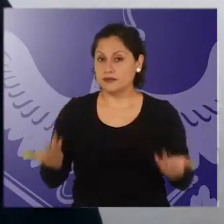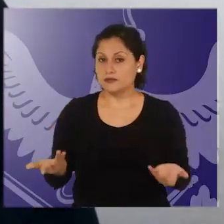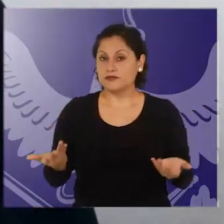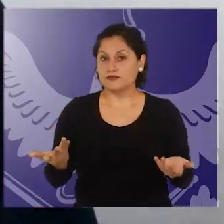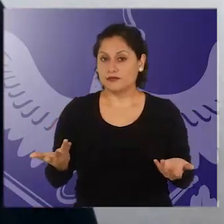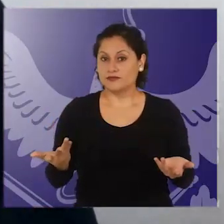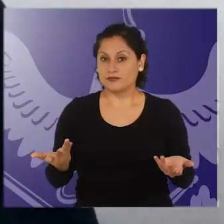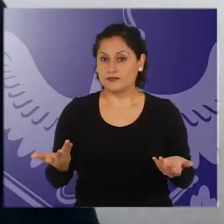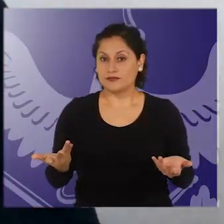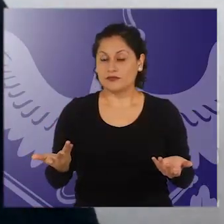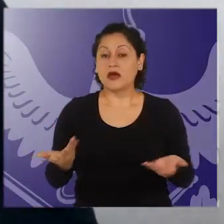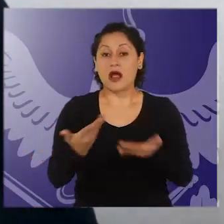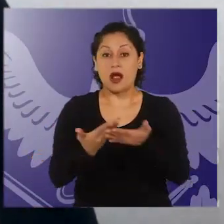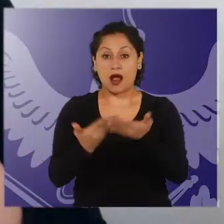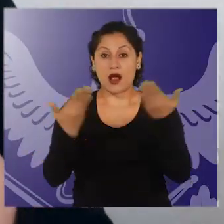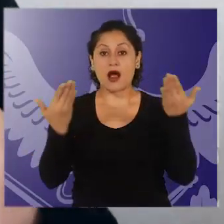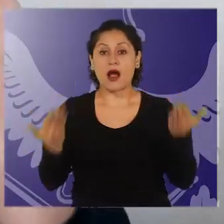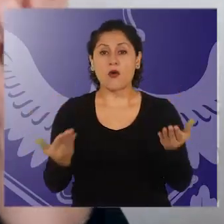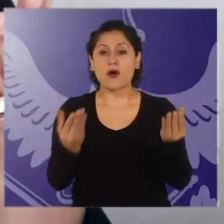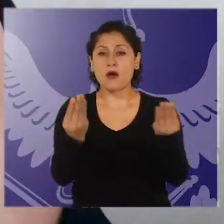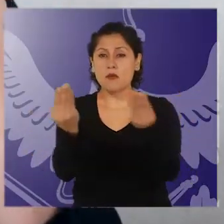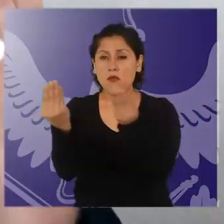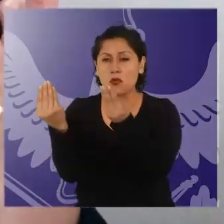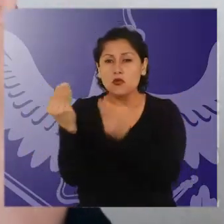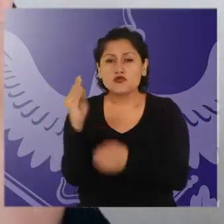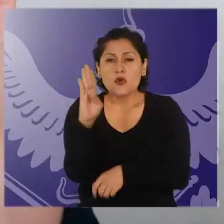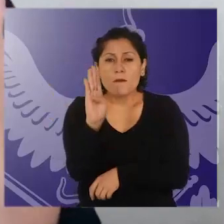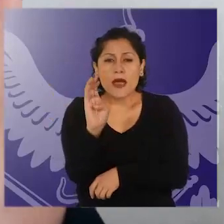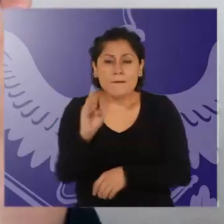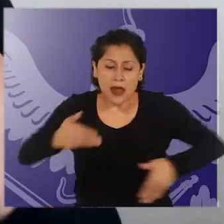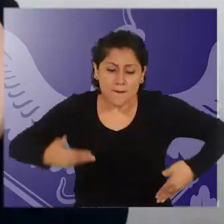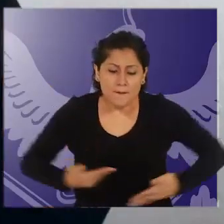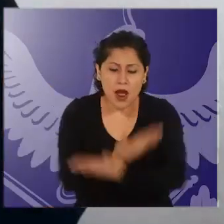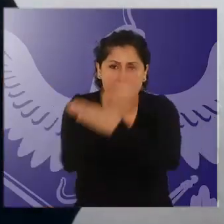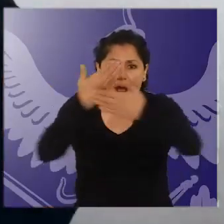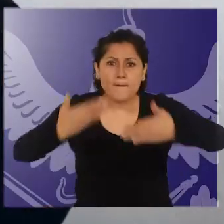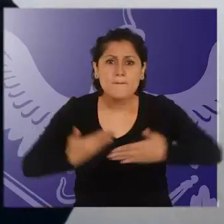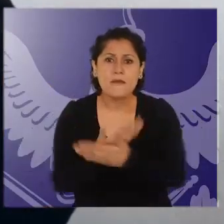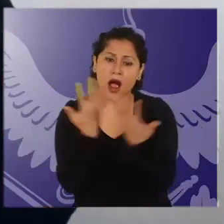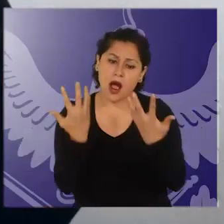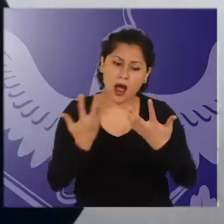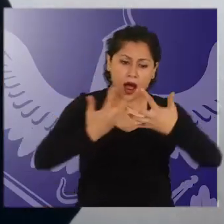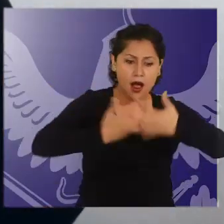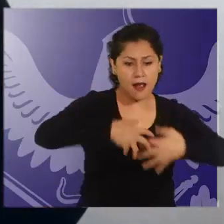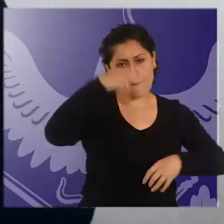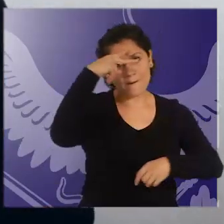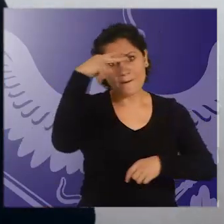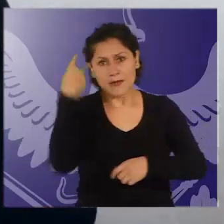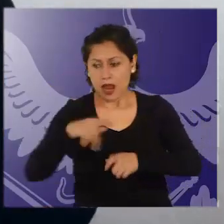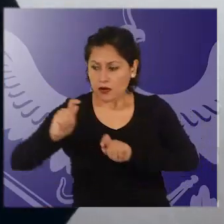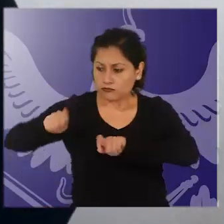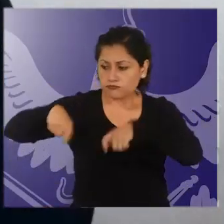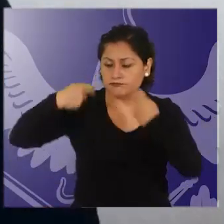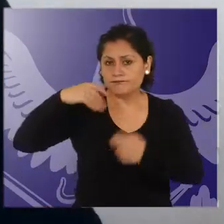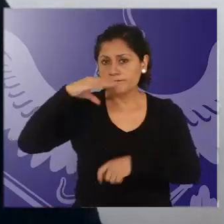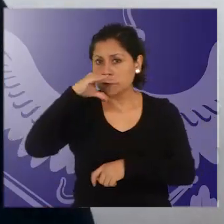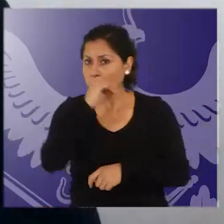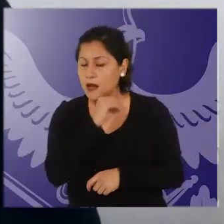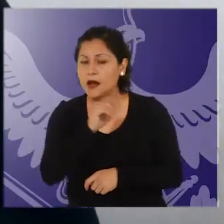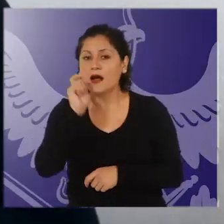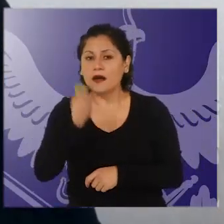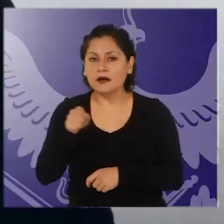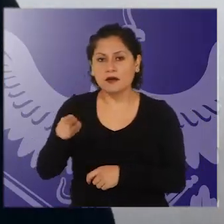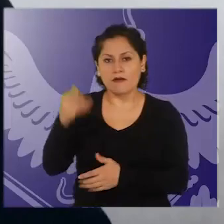nuestro país. Hoy por hoy tenemos una gran cantidad de bebés y bebecitas afromexicanos, pero que no